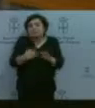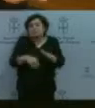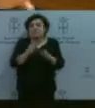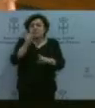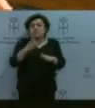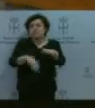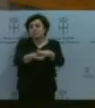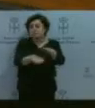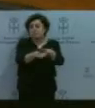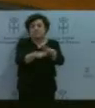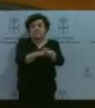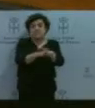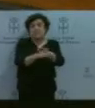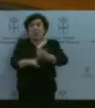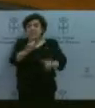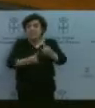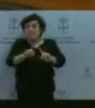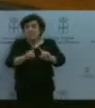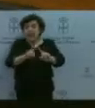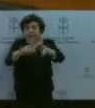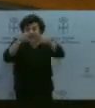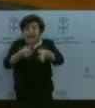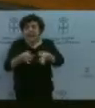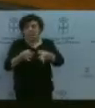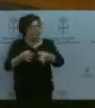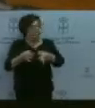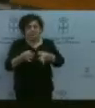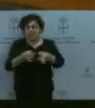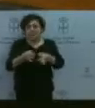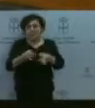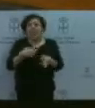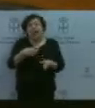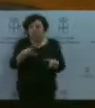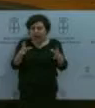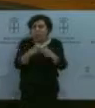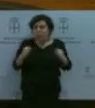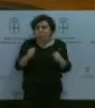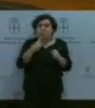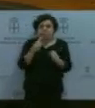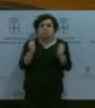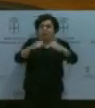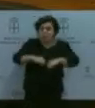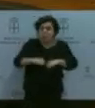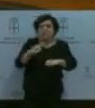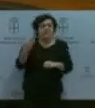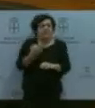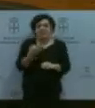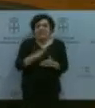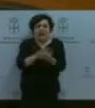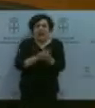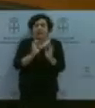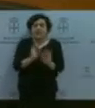que estamos de acuerdo con ustedes, hay que abordarlo. ¿Y por qué hay que abordarlo? Mire, usted sabe perfectamente que cuando se habla de una oficialidad en una lengua